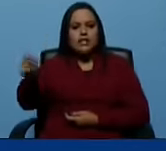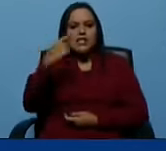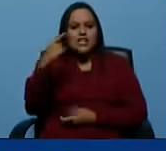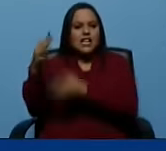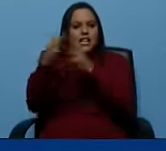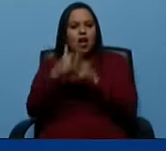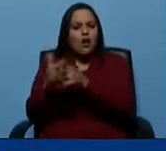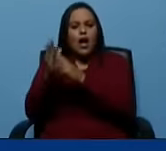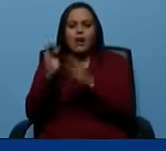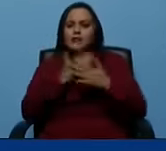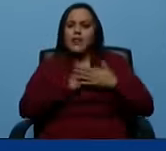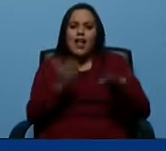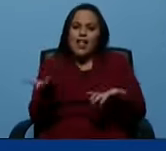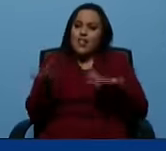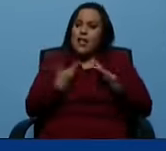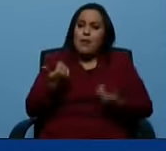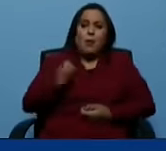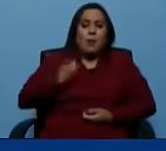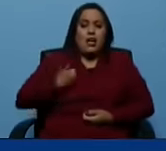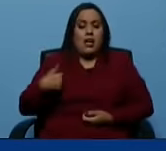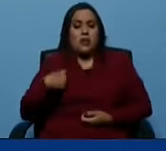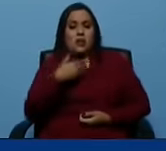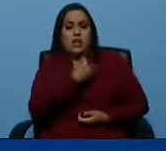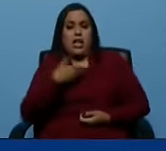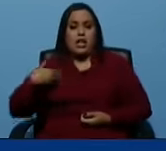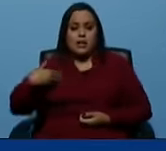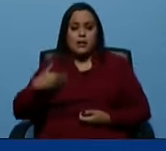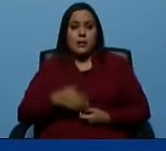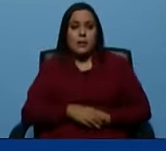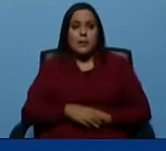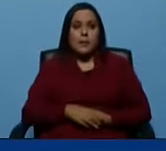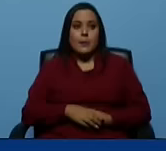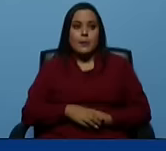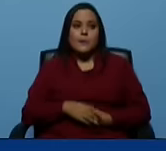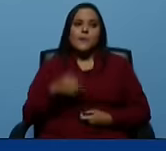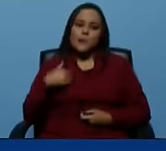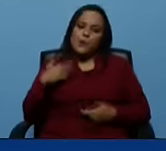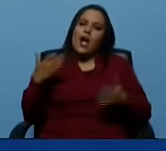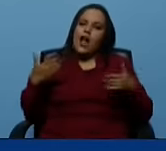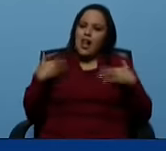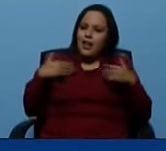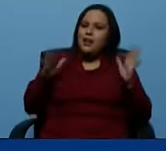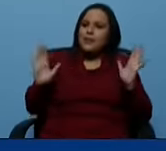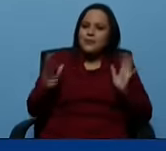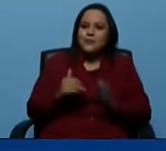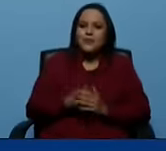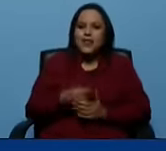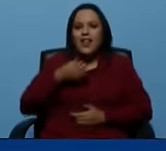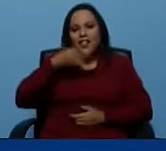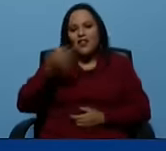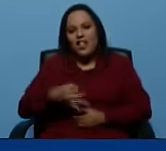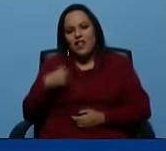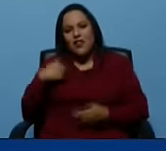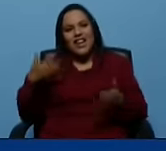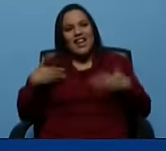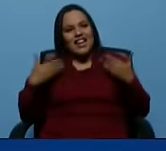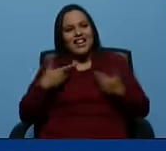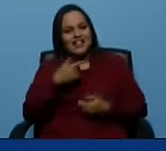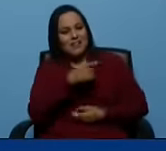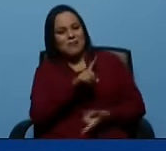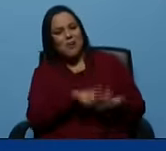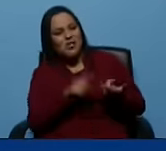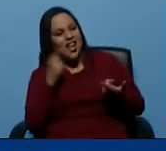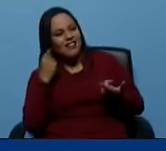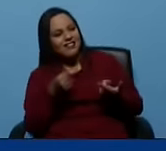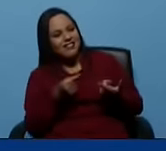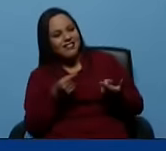está dispuesto a darme lo que sea, me alegra. De verdad que me alegra, Silvia.